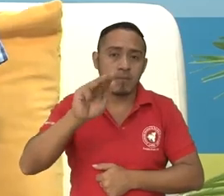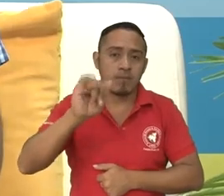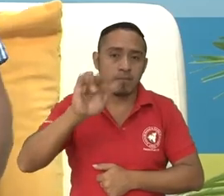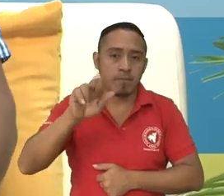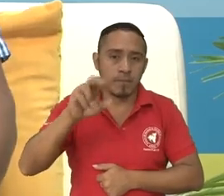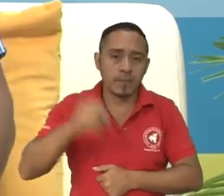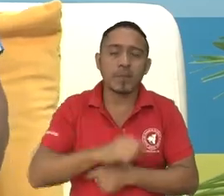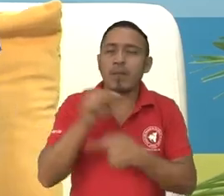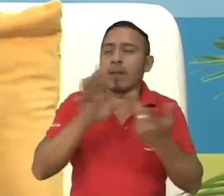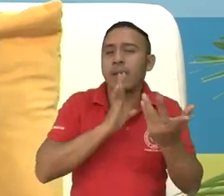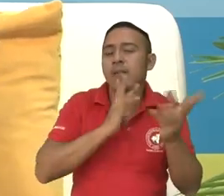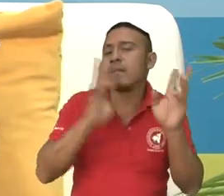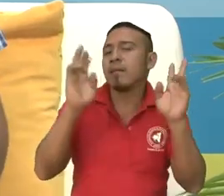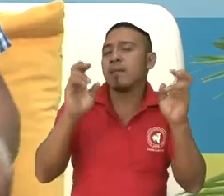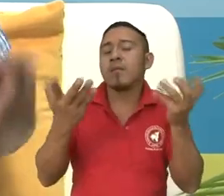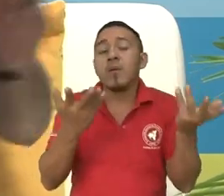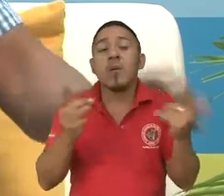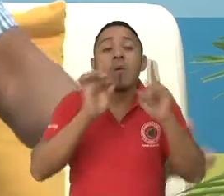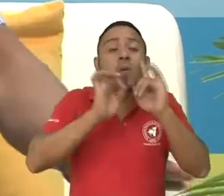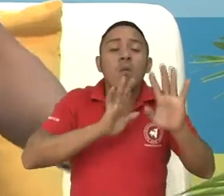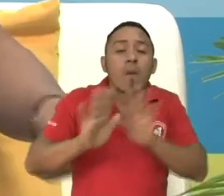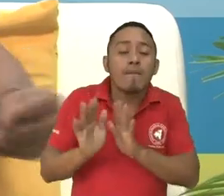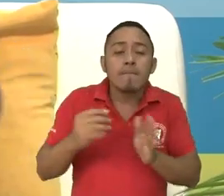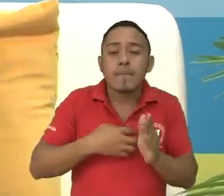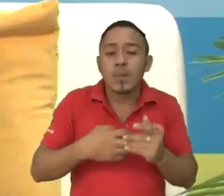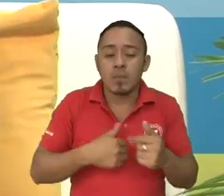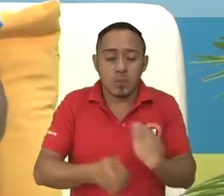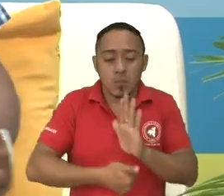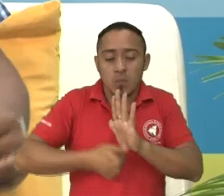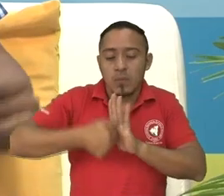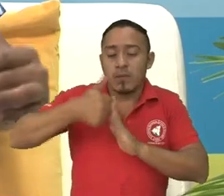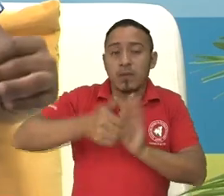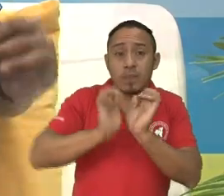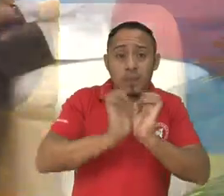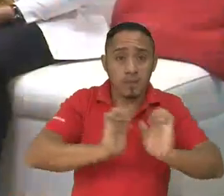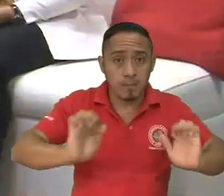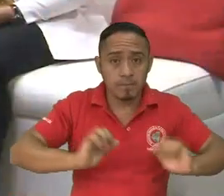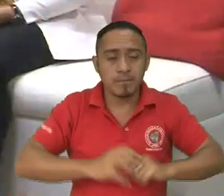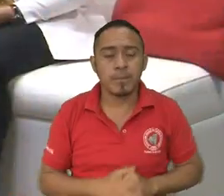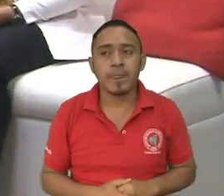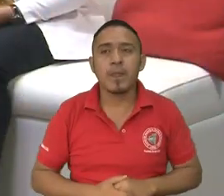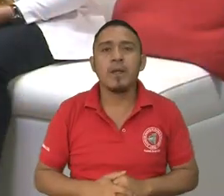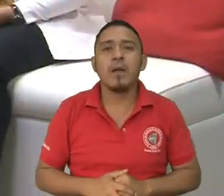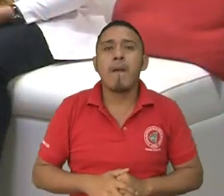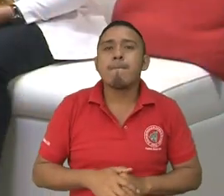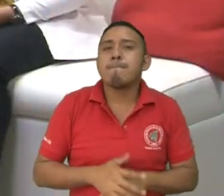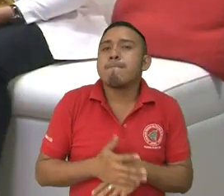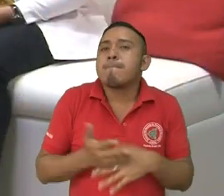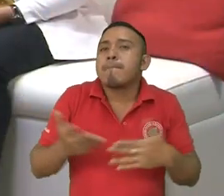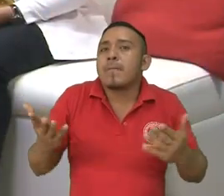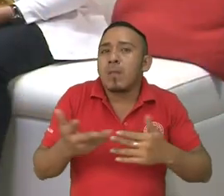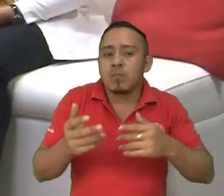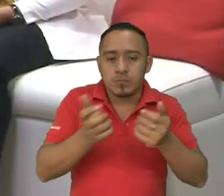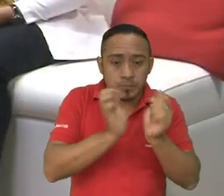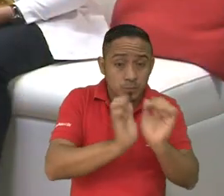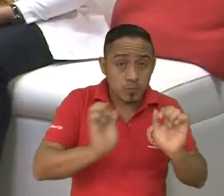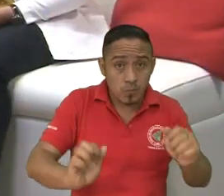la autoestima en la niñez. Vamos a hablar de algo fundamental. Las señales de que un